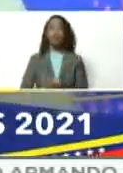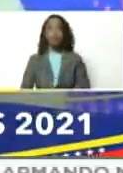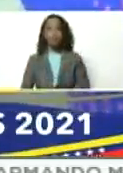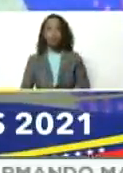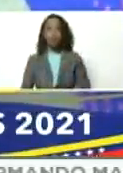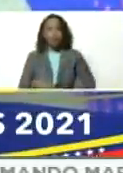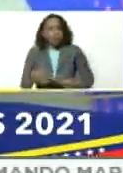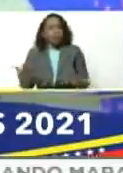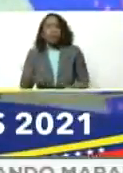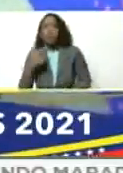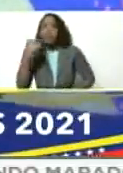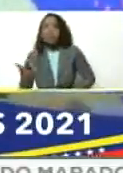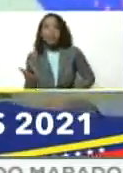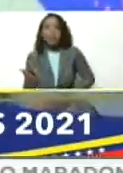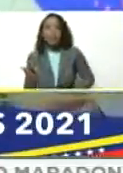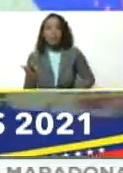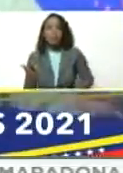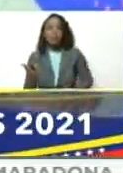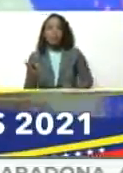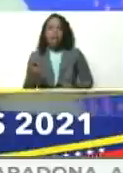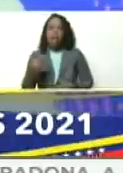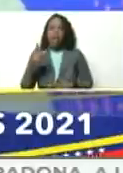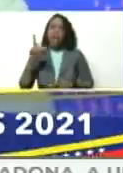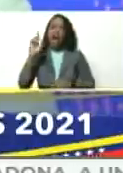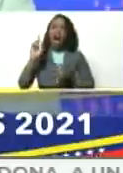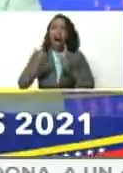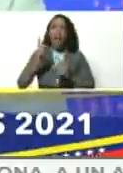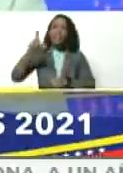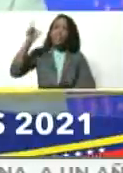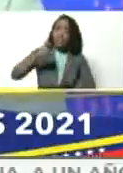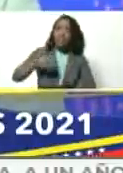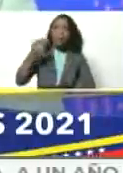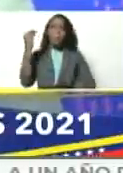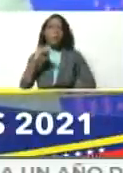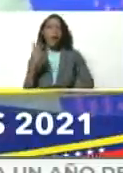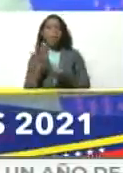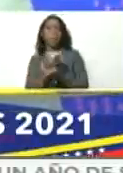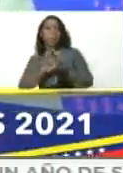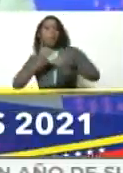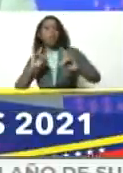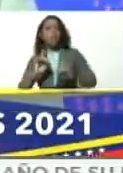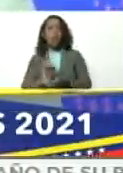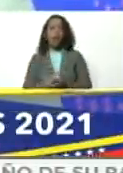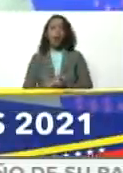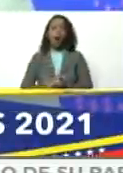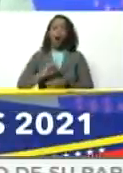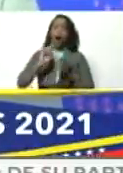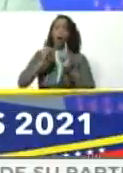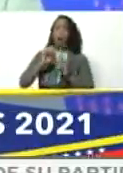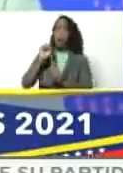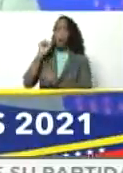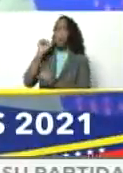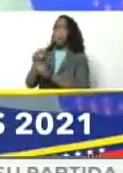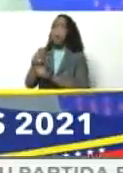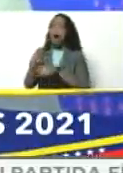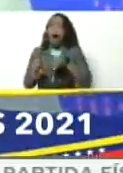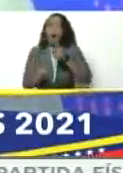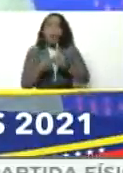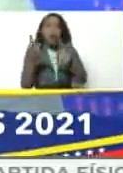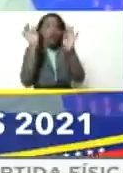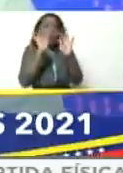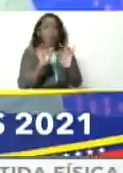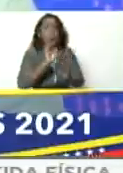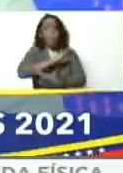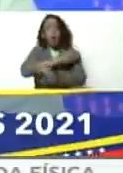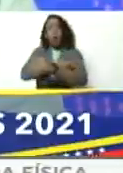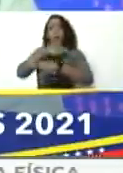para decir, hay necesidad de más democracia, se han abandonado los mecanismos del poder popular,